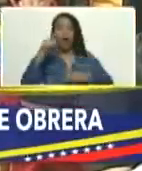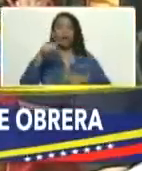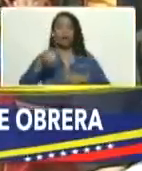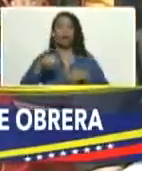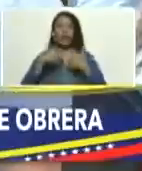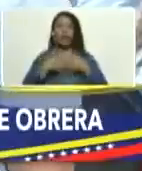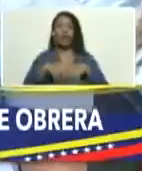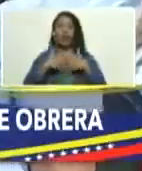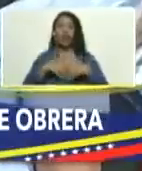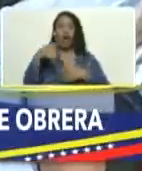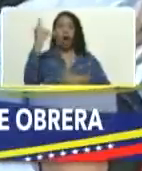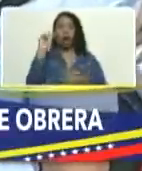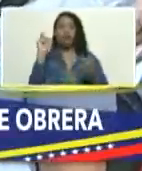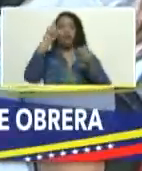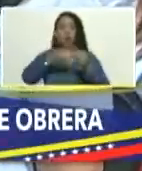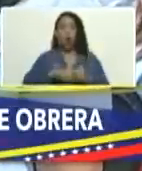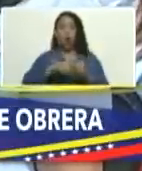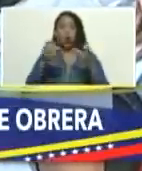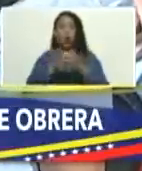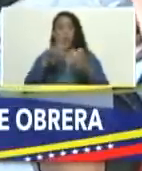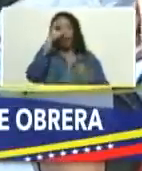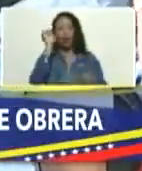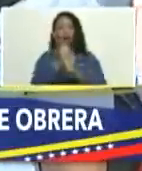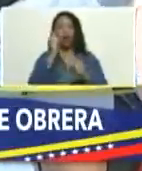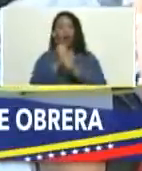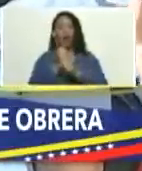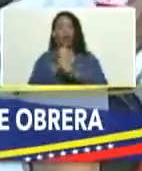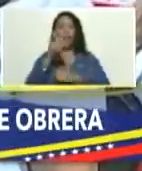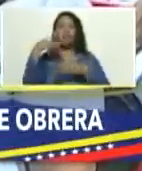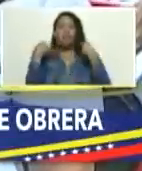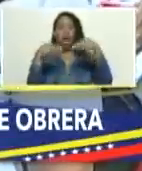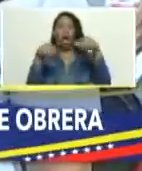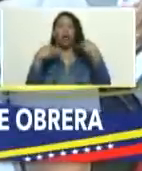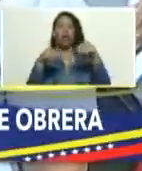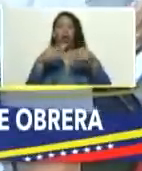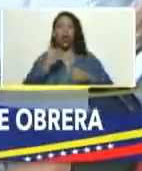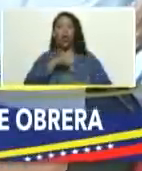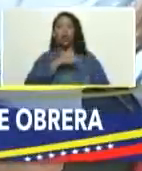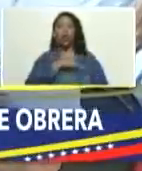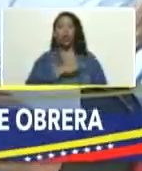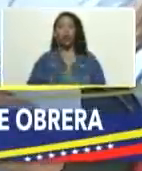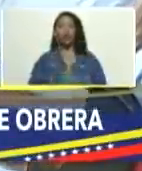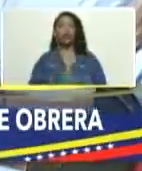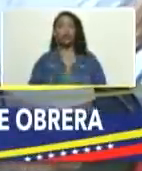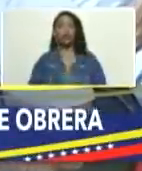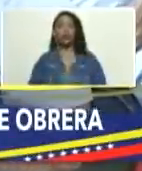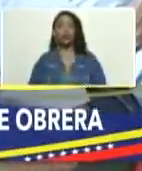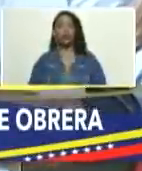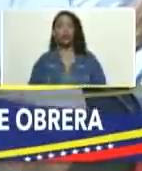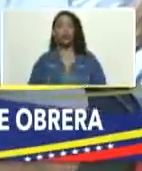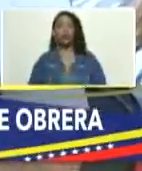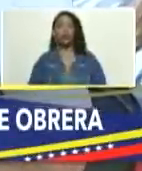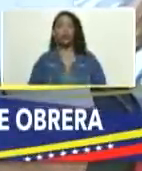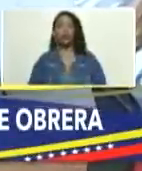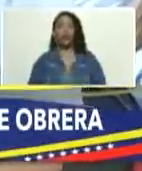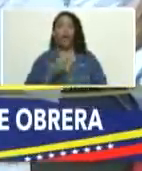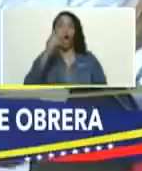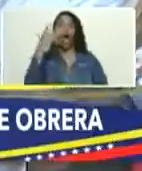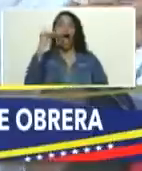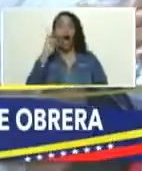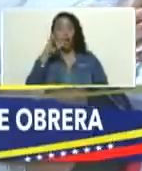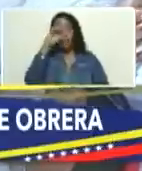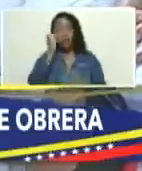está adscrita a la Corporación Venezolana del Plástico, estamos con bloqueo y sin